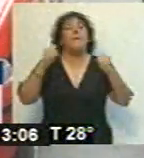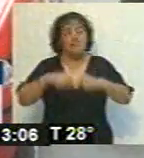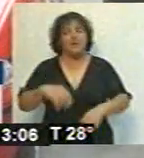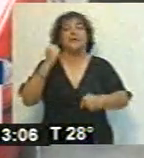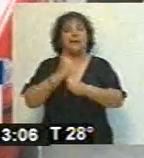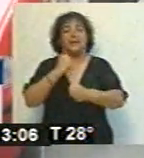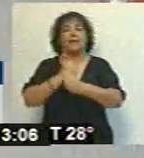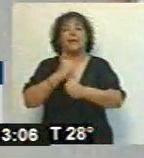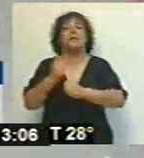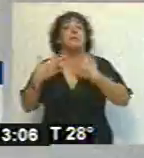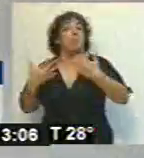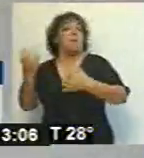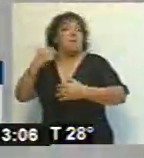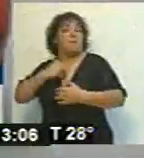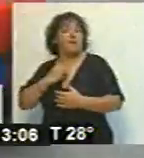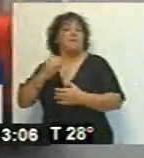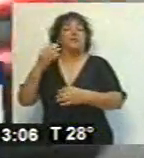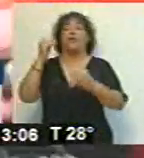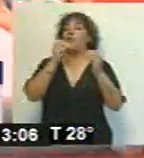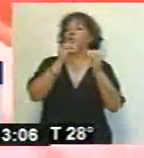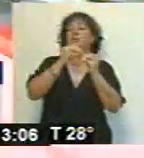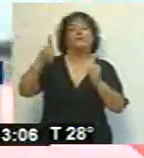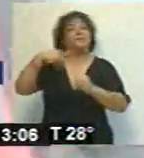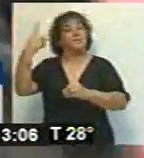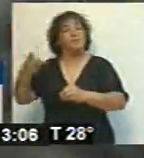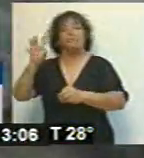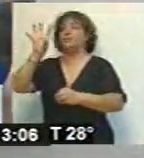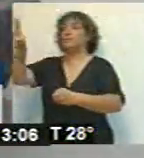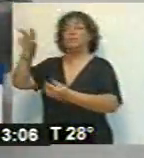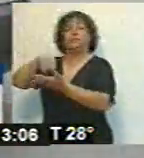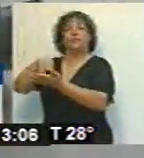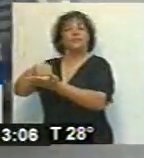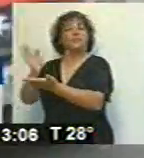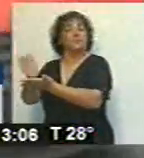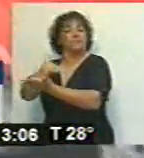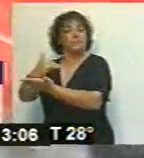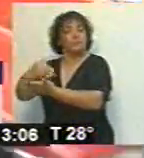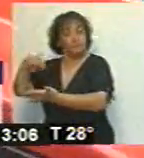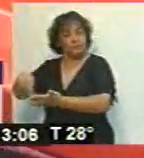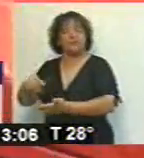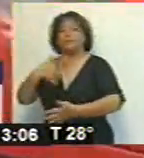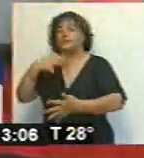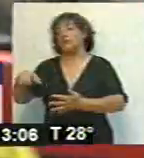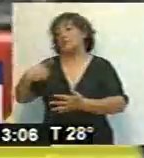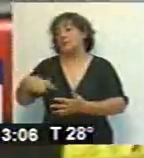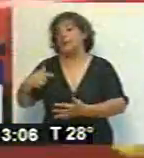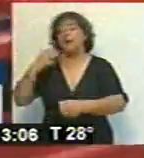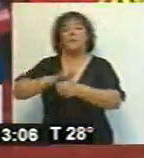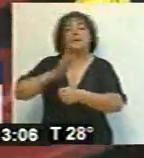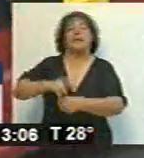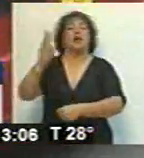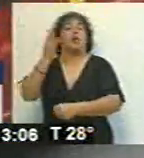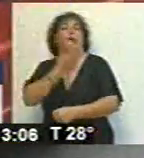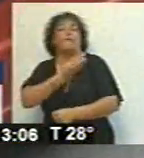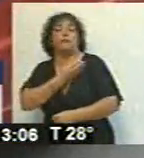ver si beneficiamos a los compañeros de otros departamentos de la provincia de Salta, entendiendo Tartagal, Metán, Rosario de la Frontera,